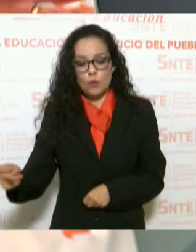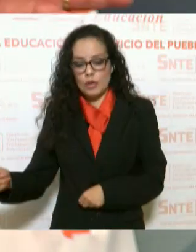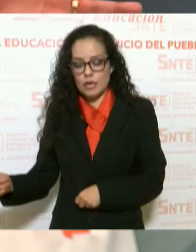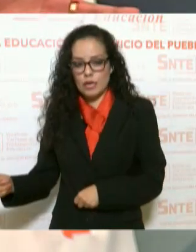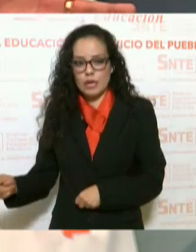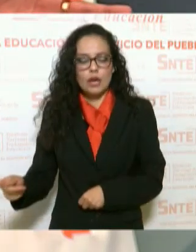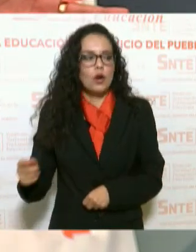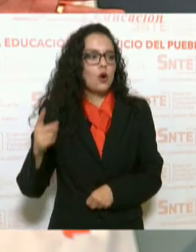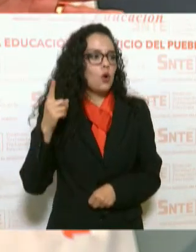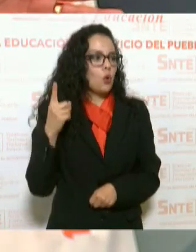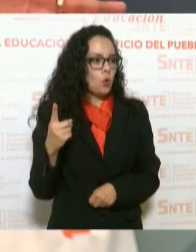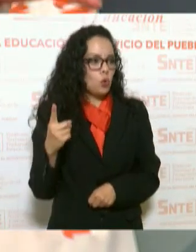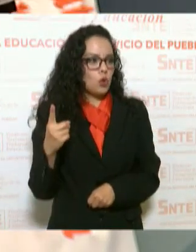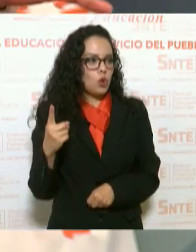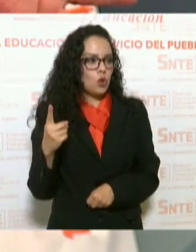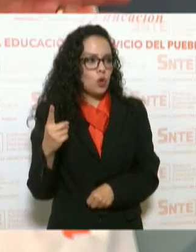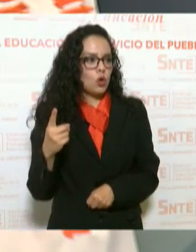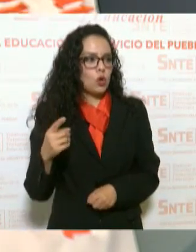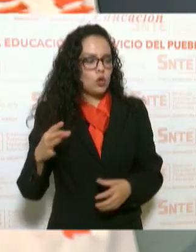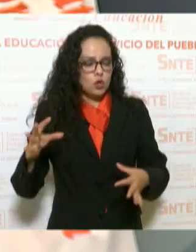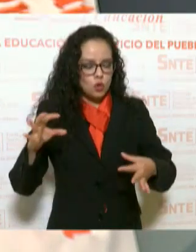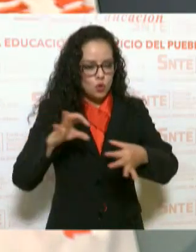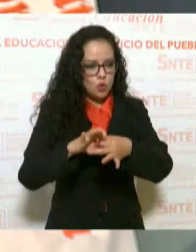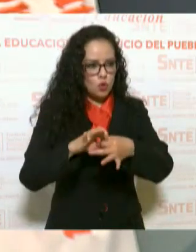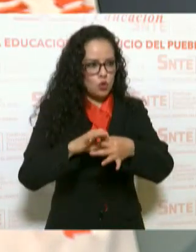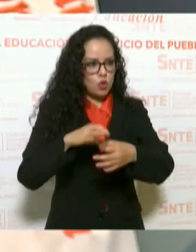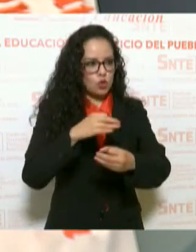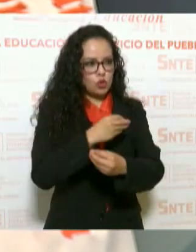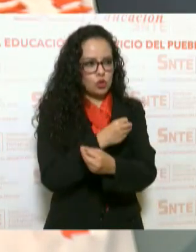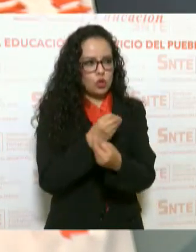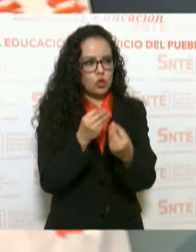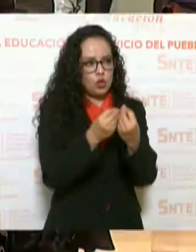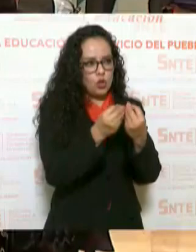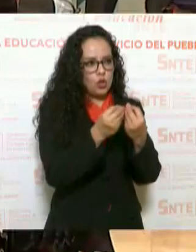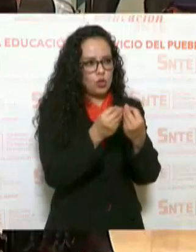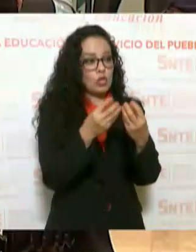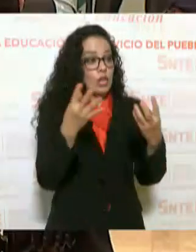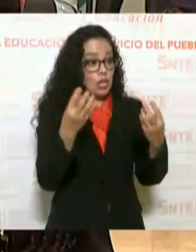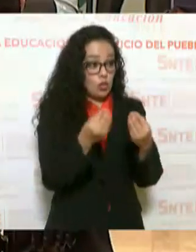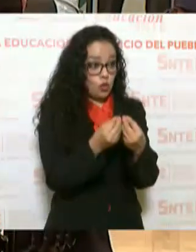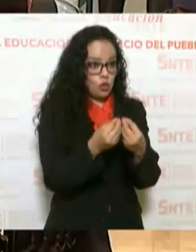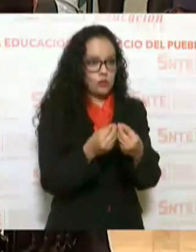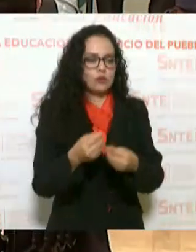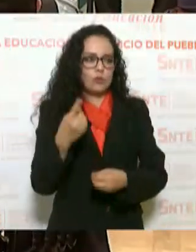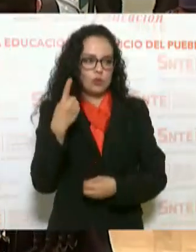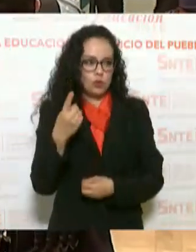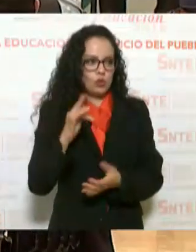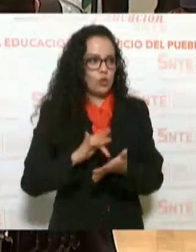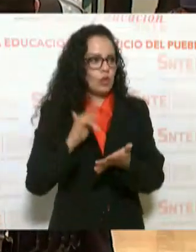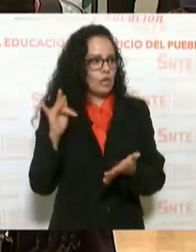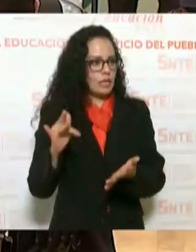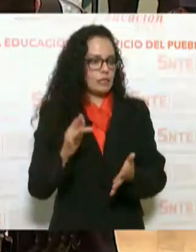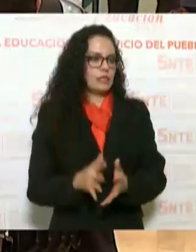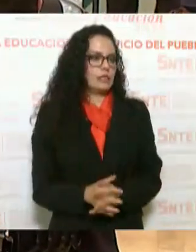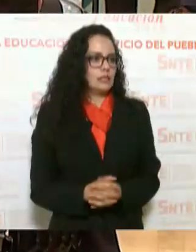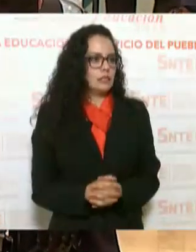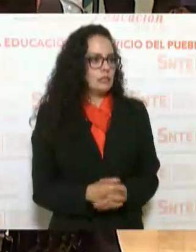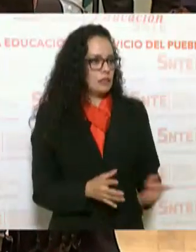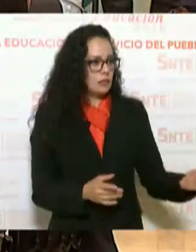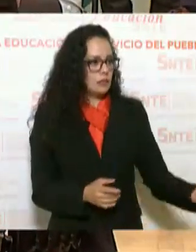somos todos y todos somos uno. Gracias, muchas gracias.